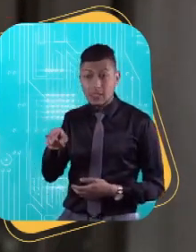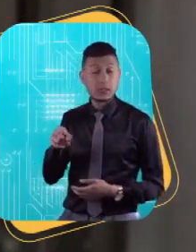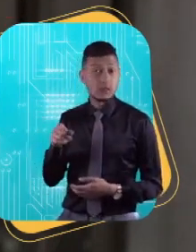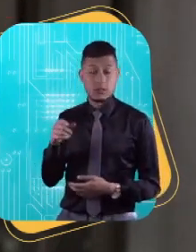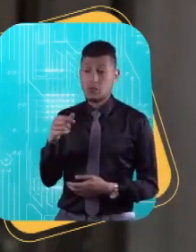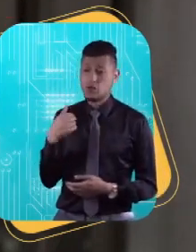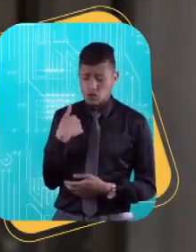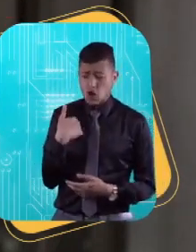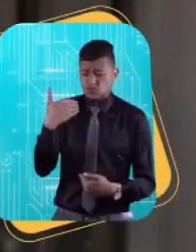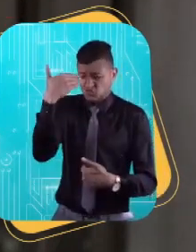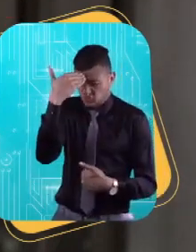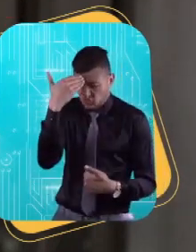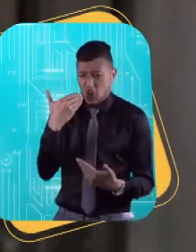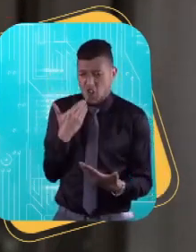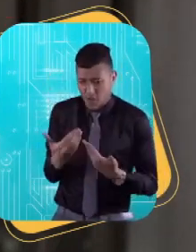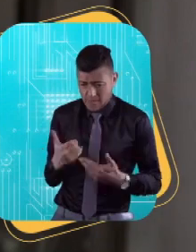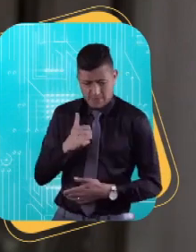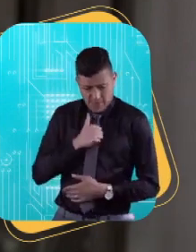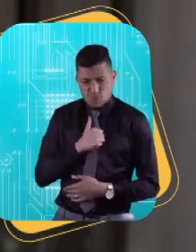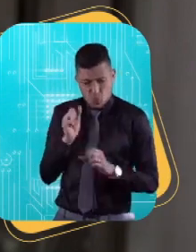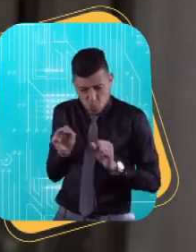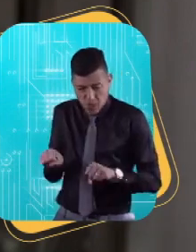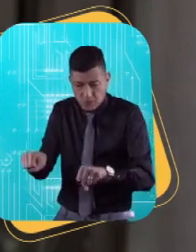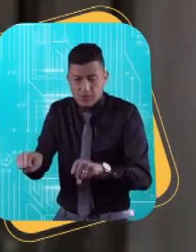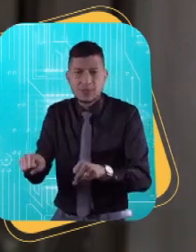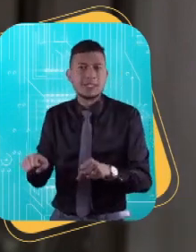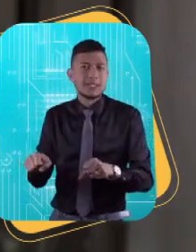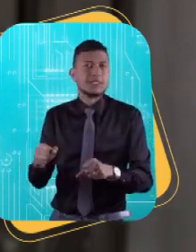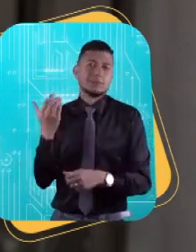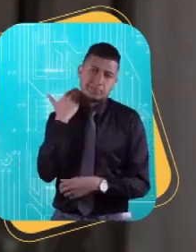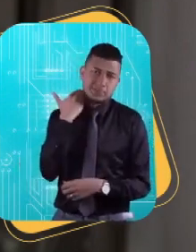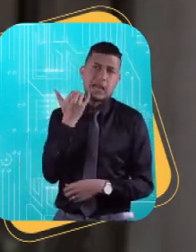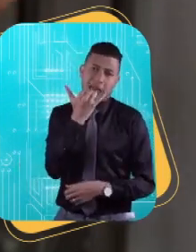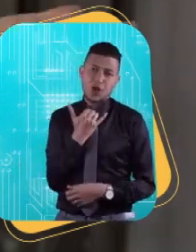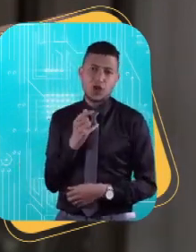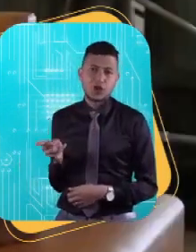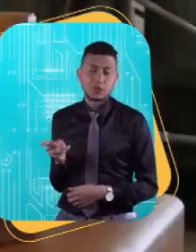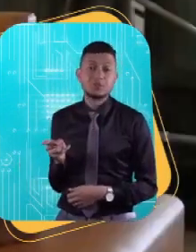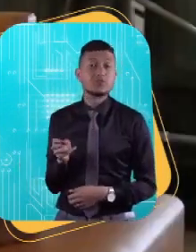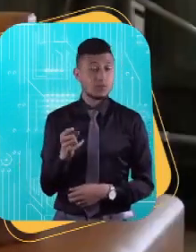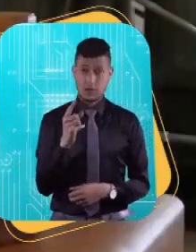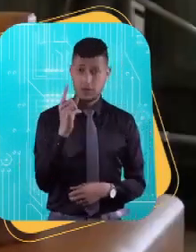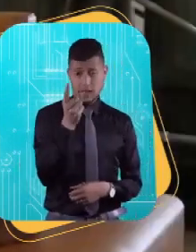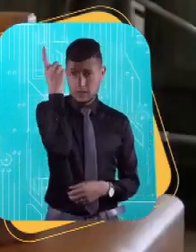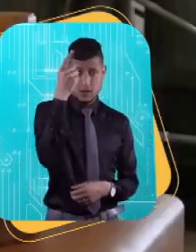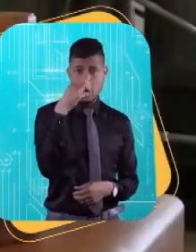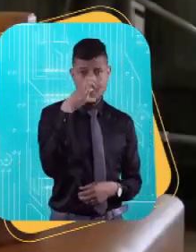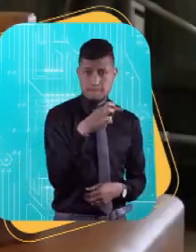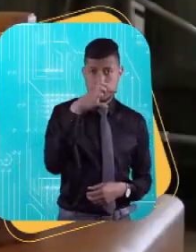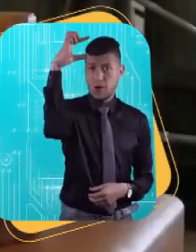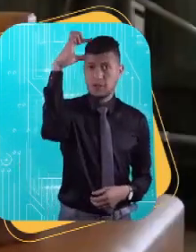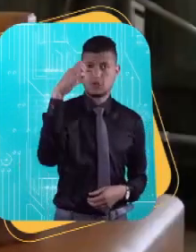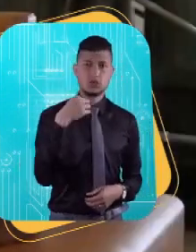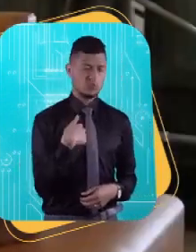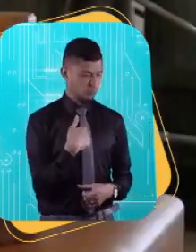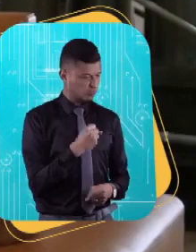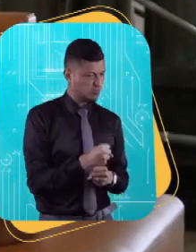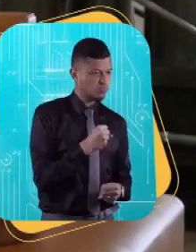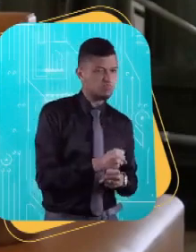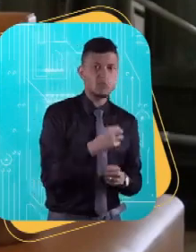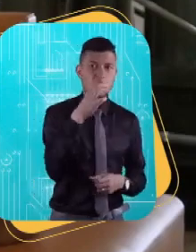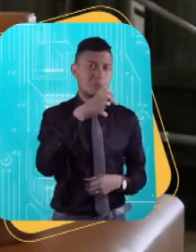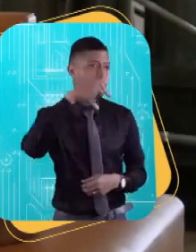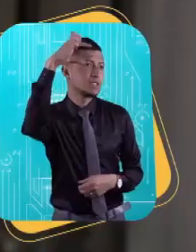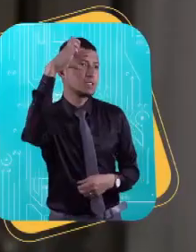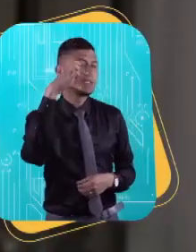creer en el mismo. Cuando usted estudió fotografía o cualquier profesión y la voy a desarrollar y en el